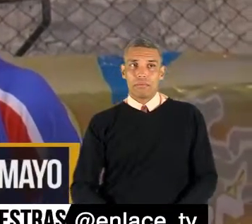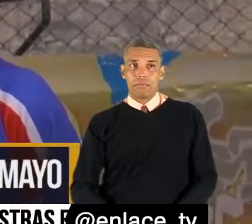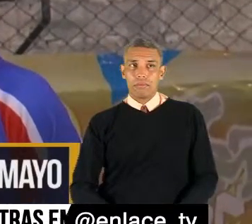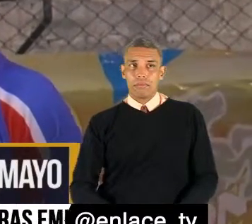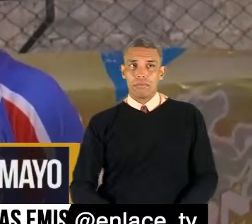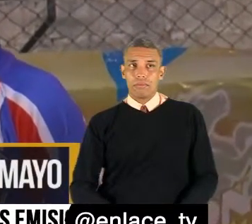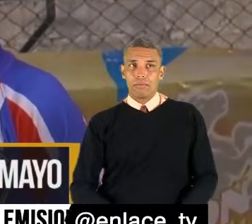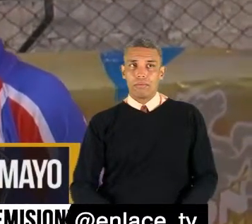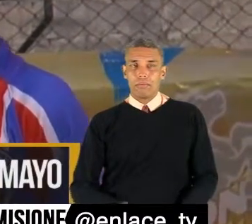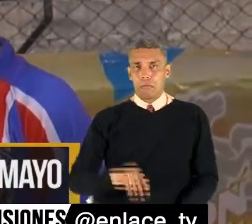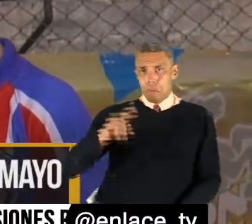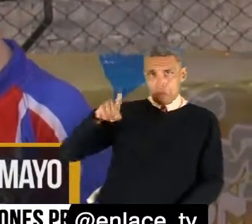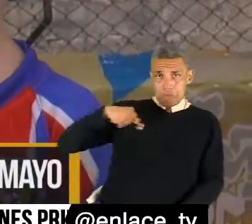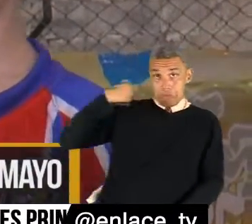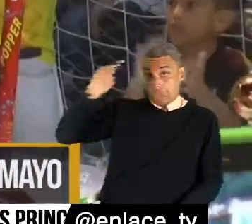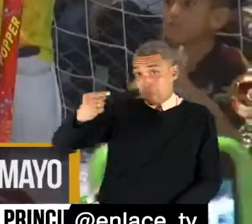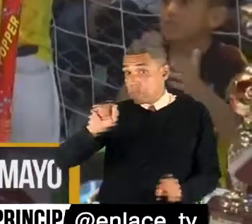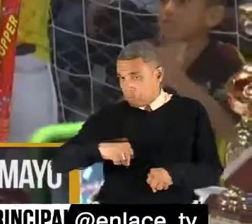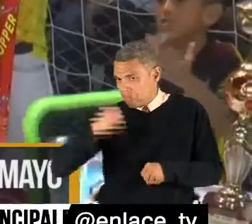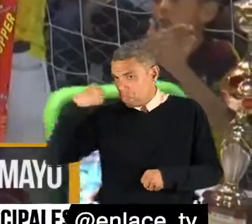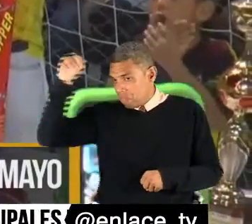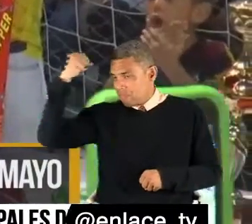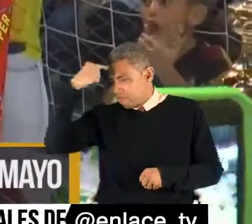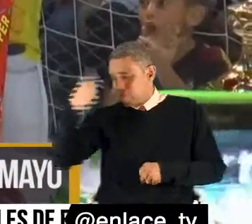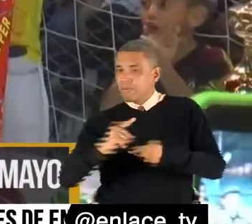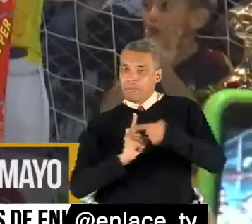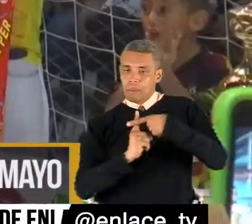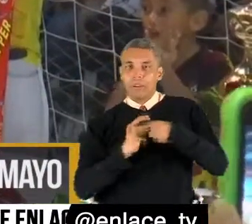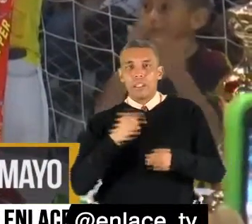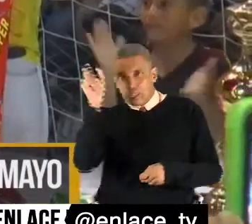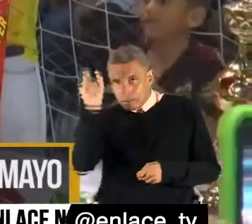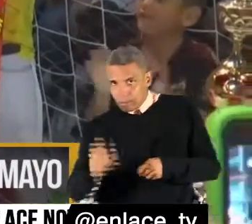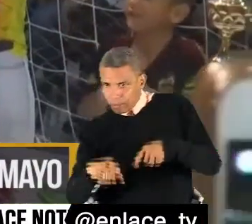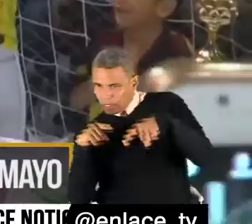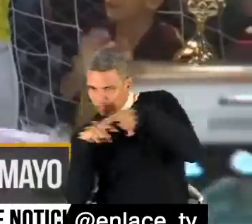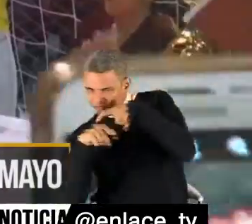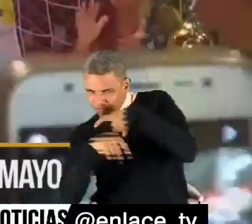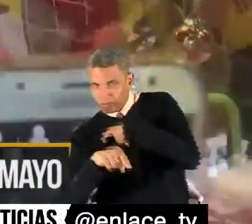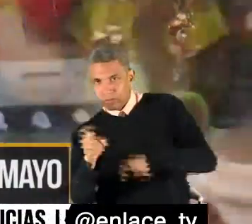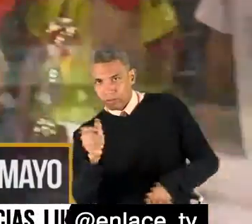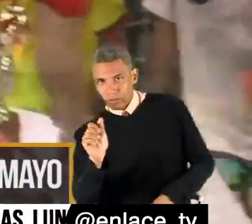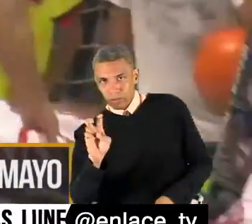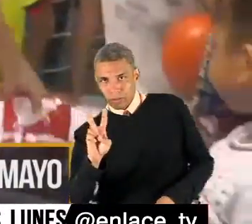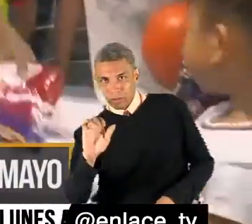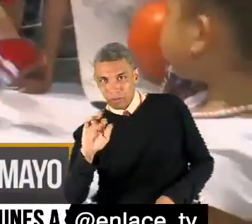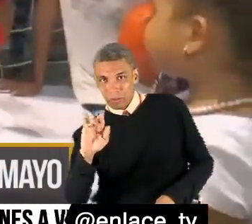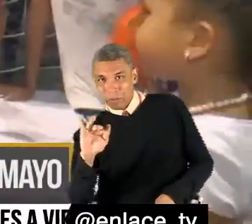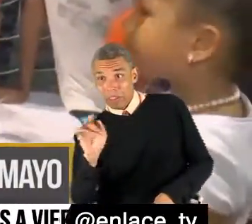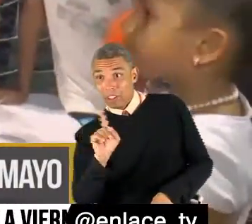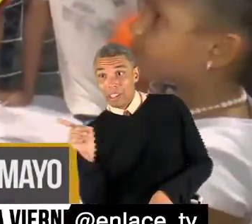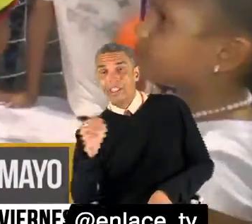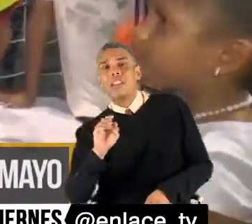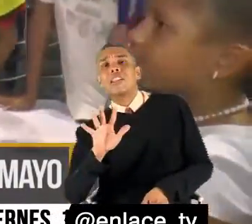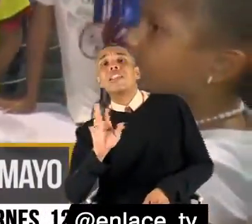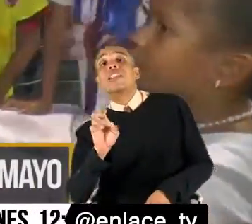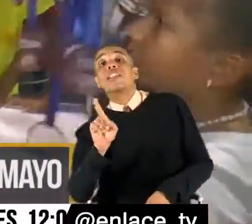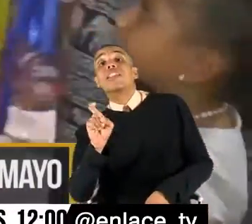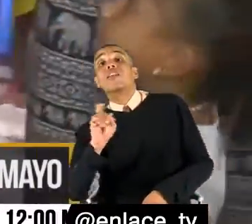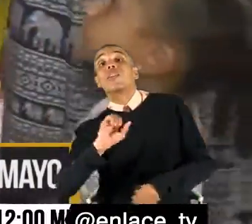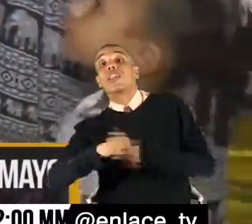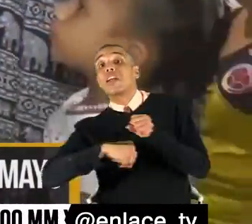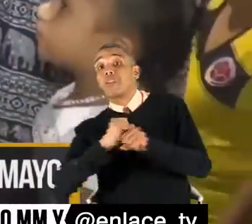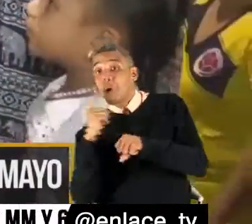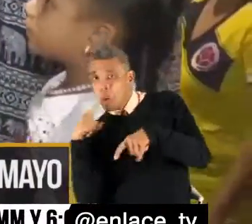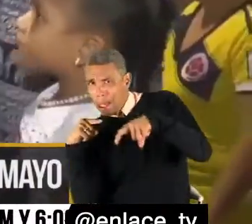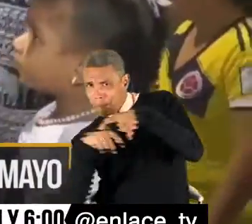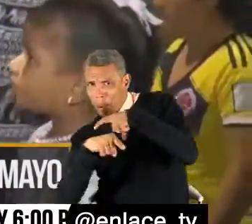Entonces la próxima vez ganamos. El título de goleador fue para Rose Gaviria de Barranqueños con 56 goles y el segundo lugar para